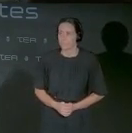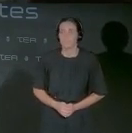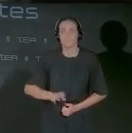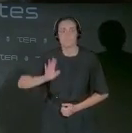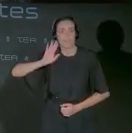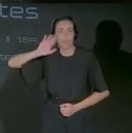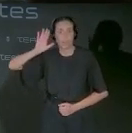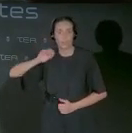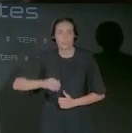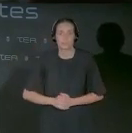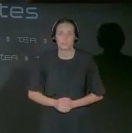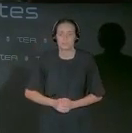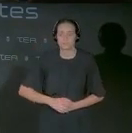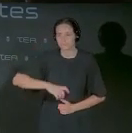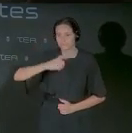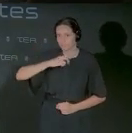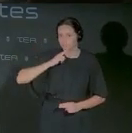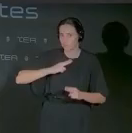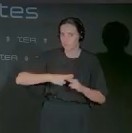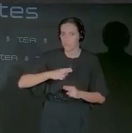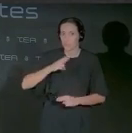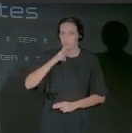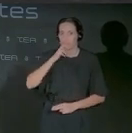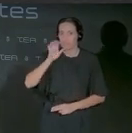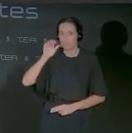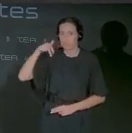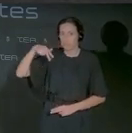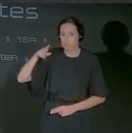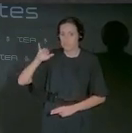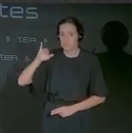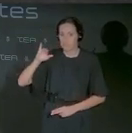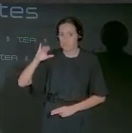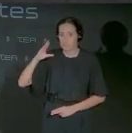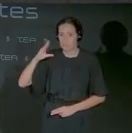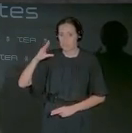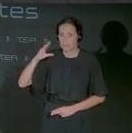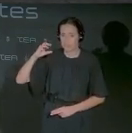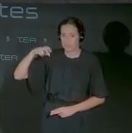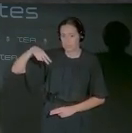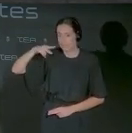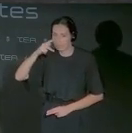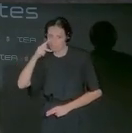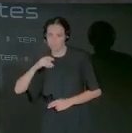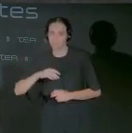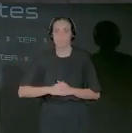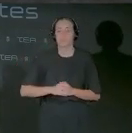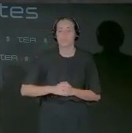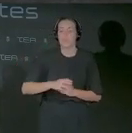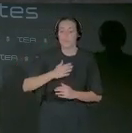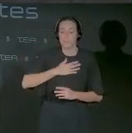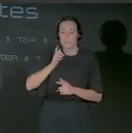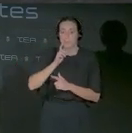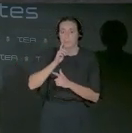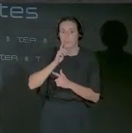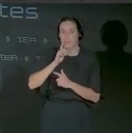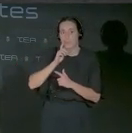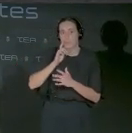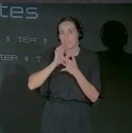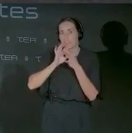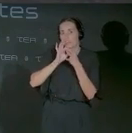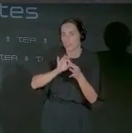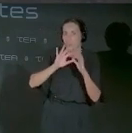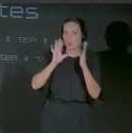Hello, my name is Henrik Jonsson. My journey into virtual worlds started about a decade after Richard Bartle designed the